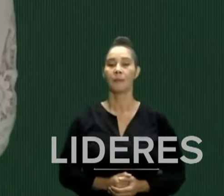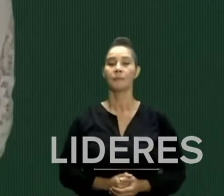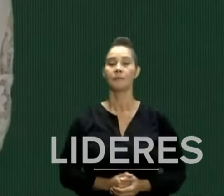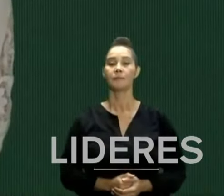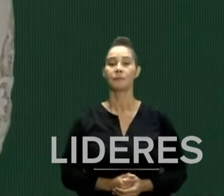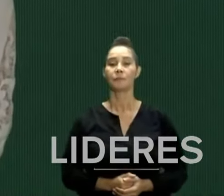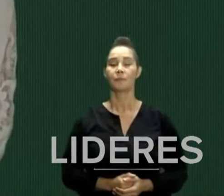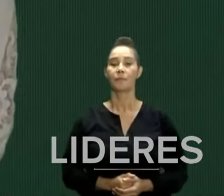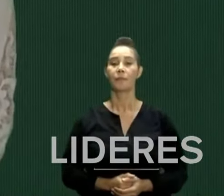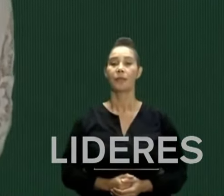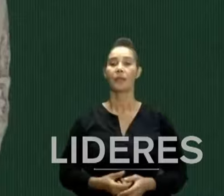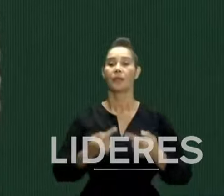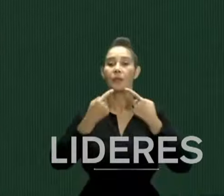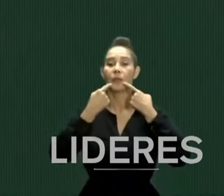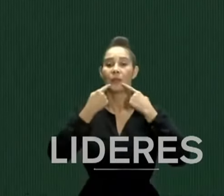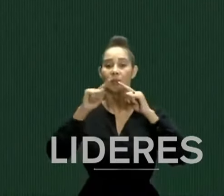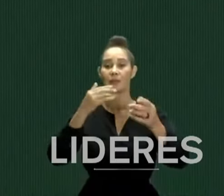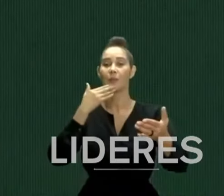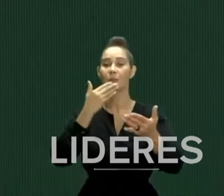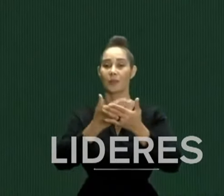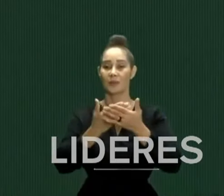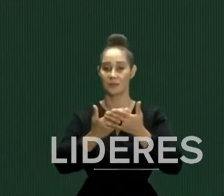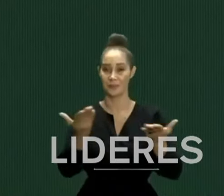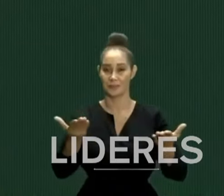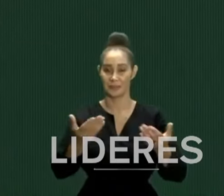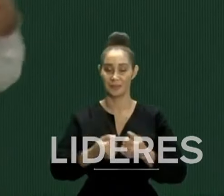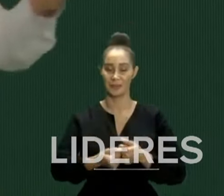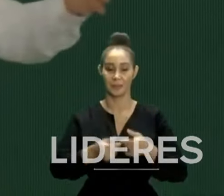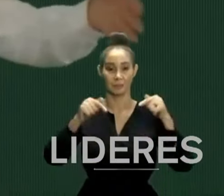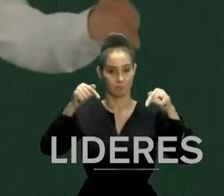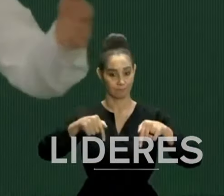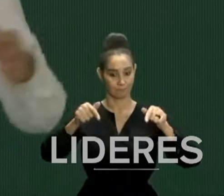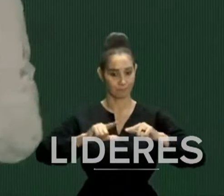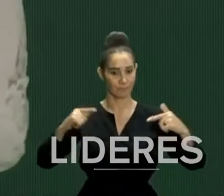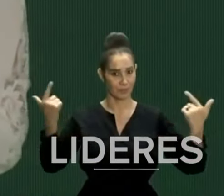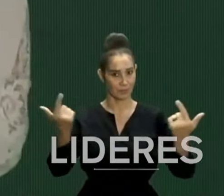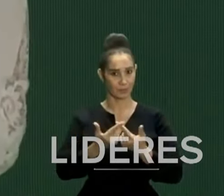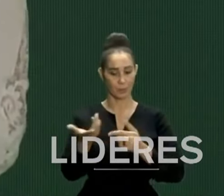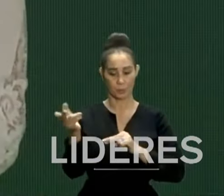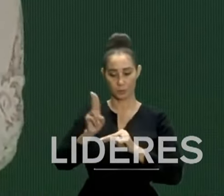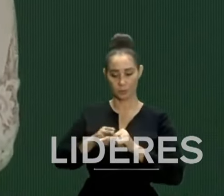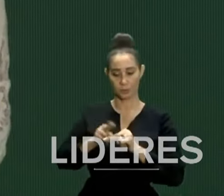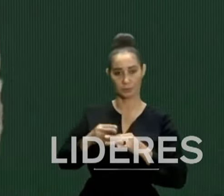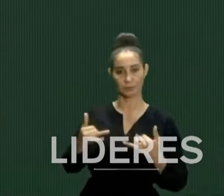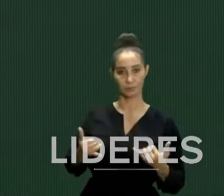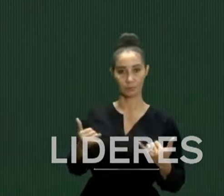Quiero darles las buenas noticias, y lo decía ahorita, que en este lugar donde estamos sentados